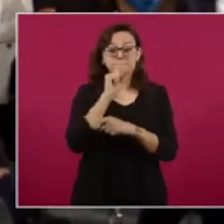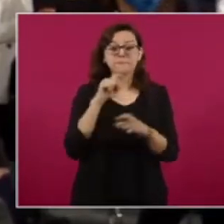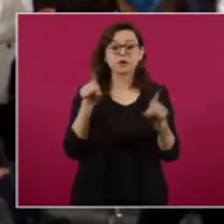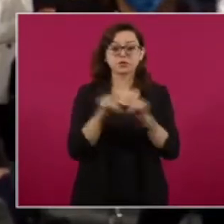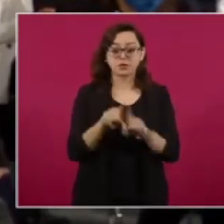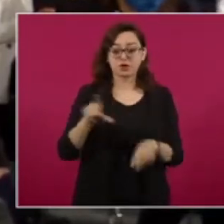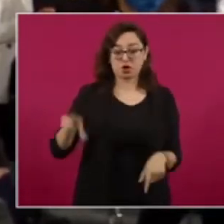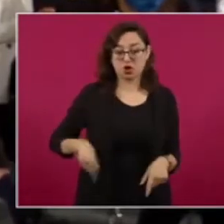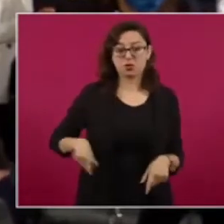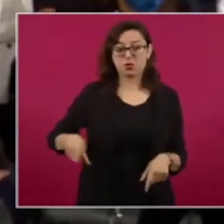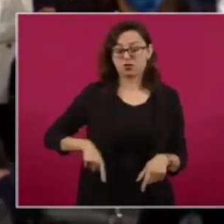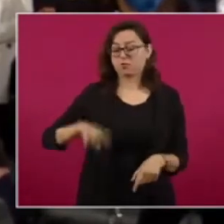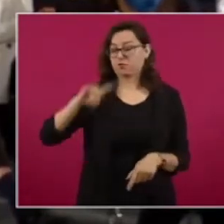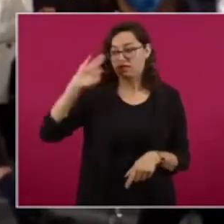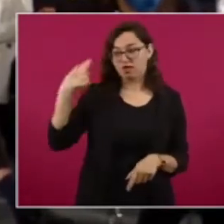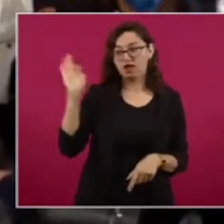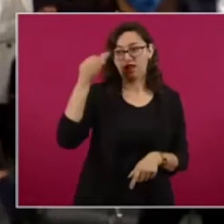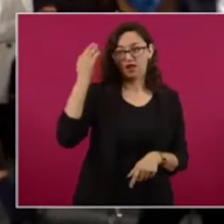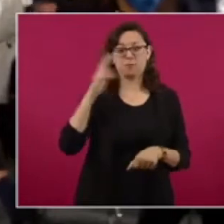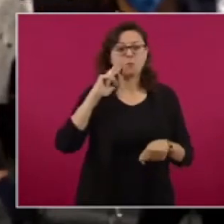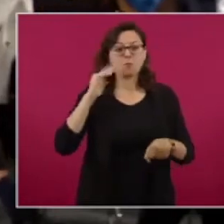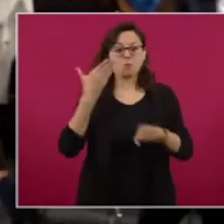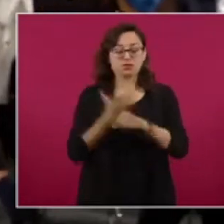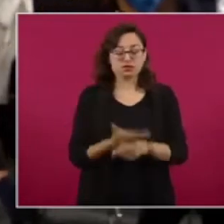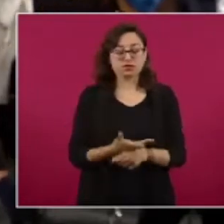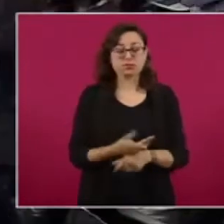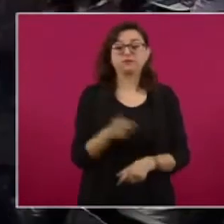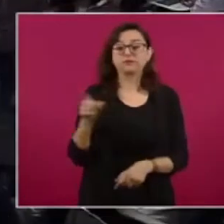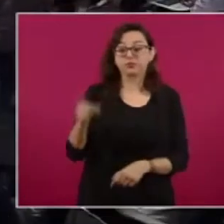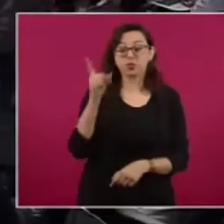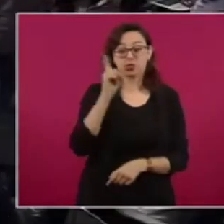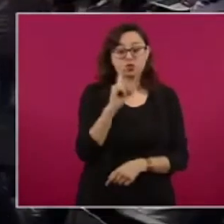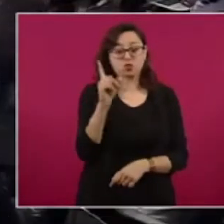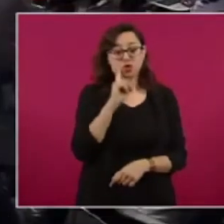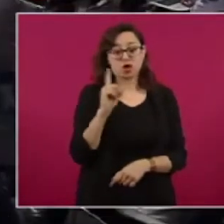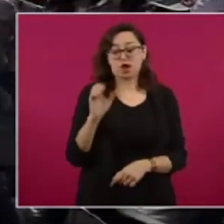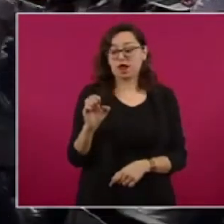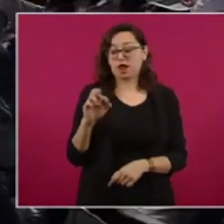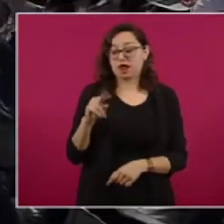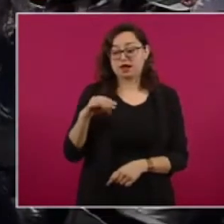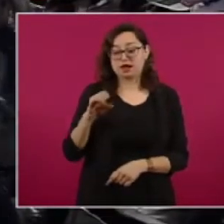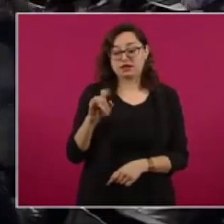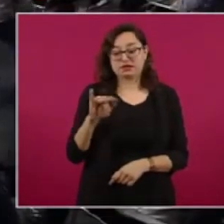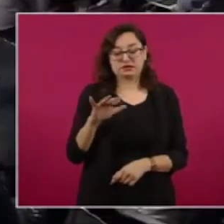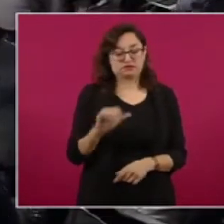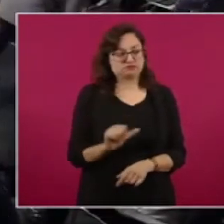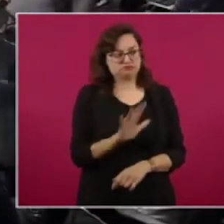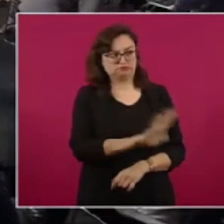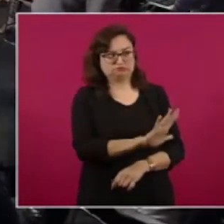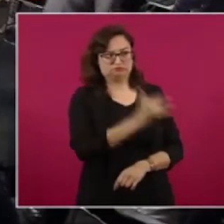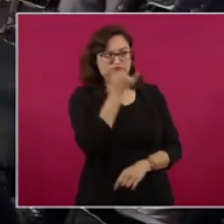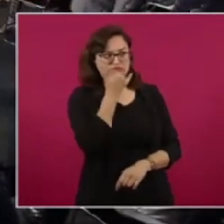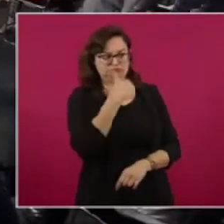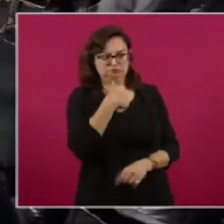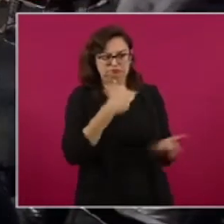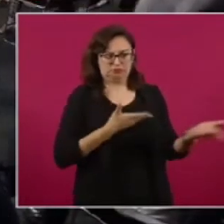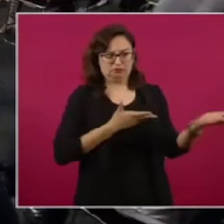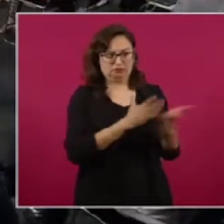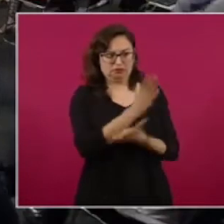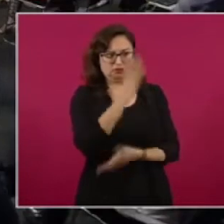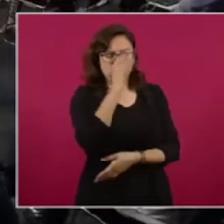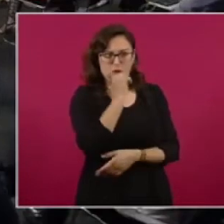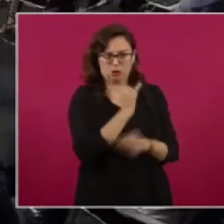situación vulnerable. Y ella nos explicaba precisamente esto, que no pueden abrir ellos ninguna investigación ni